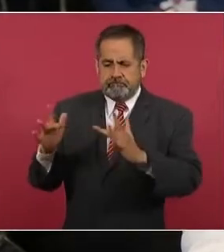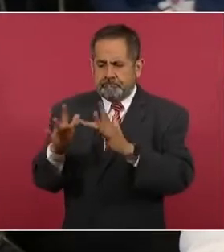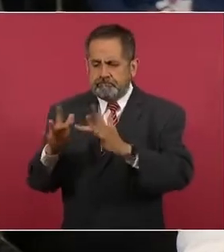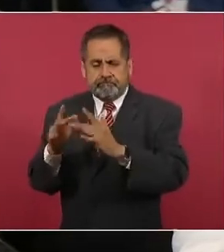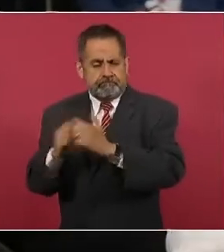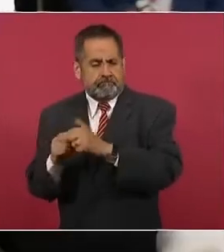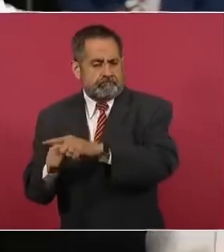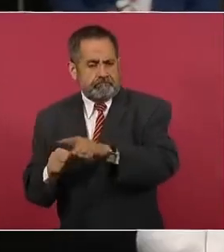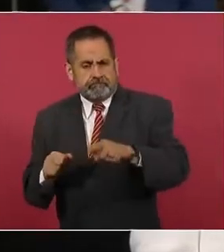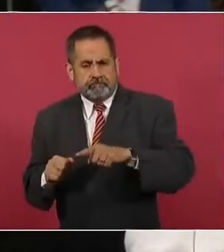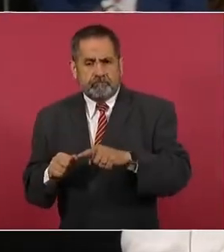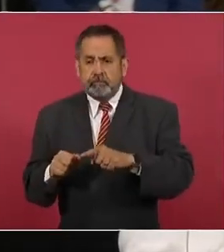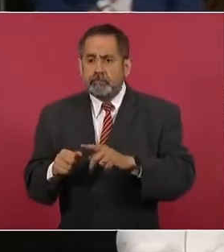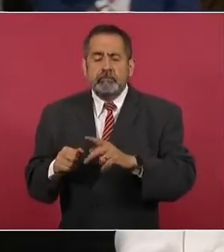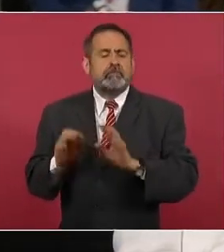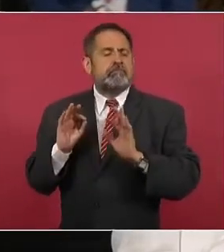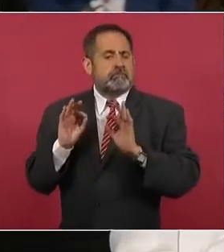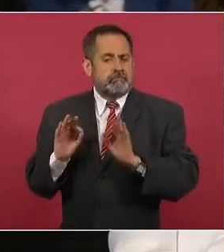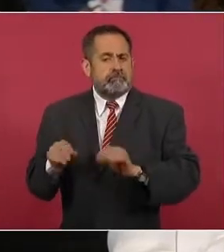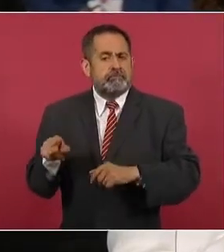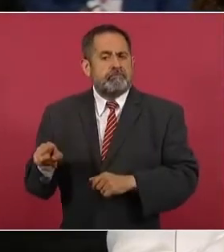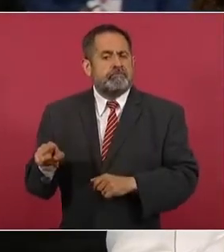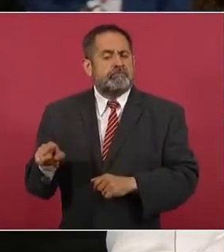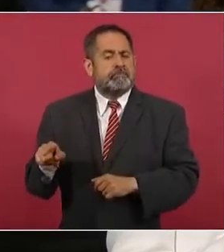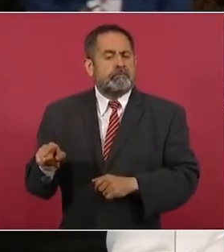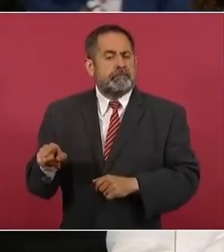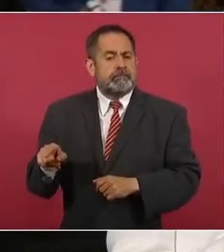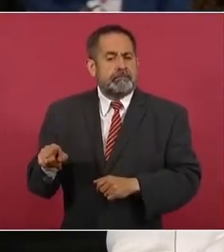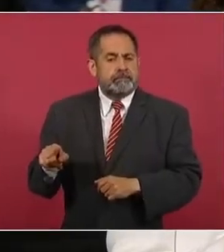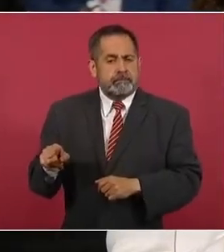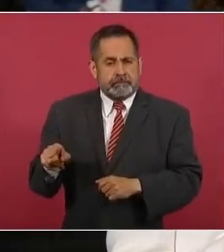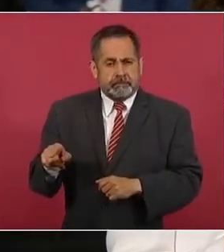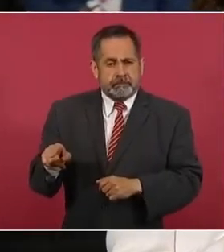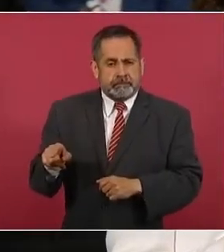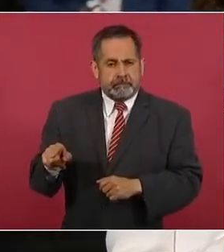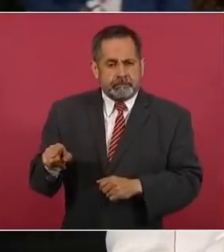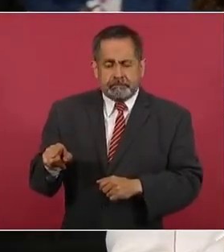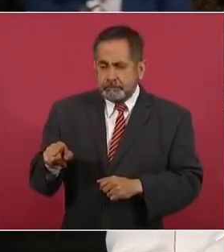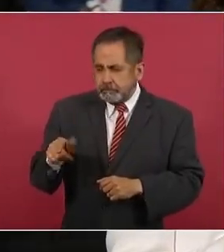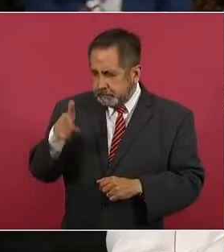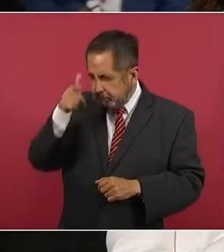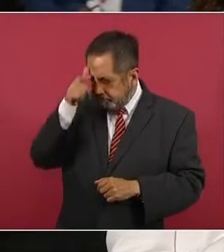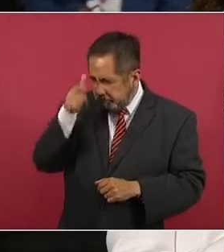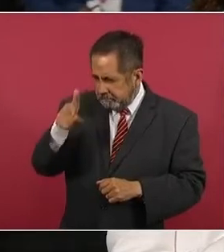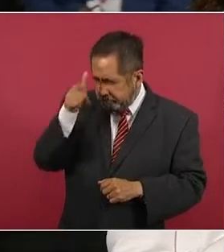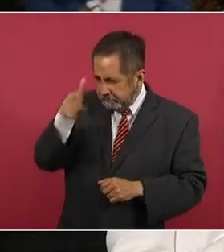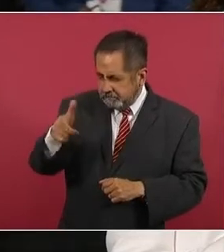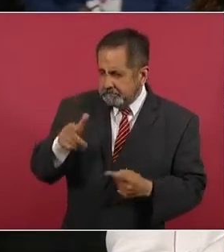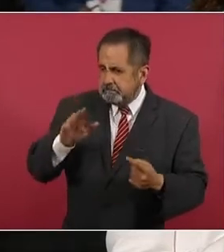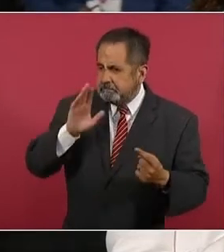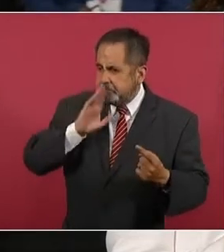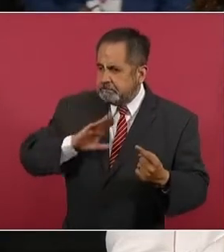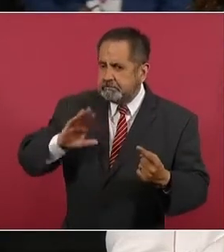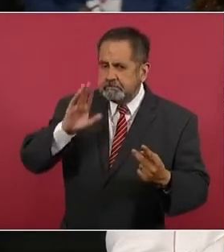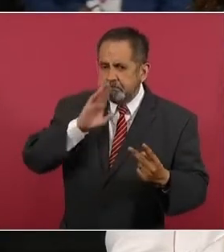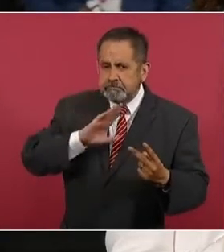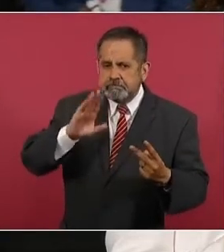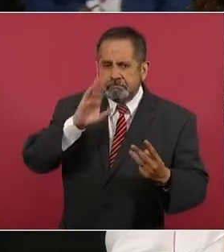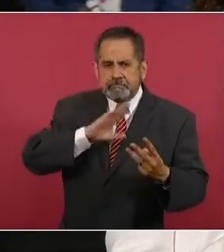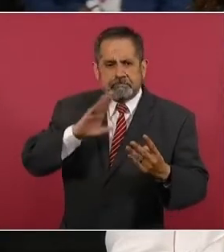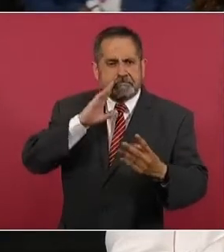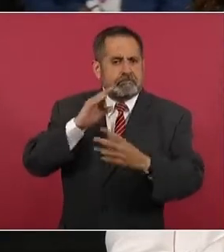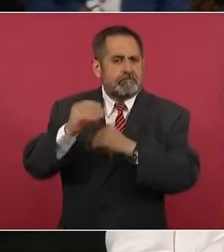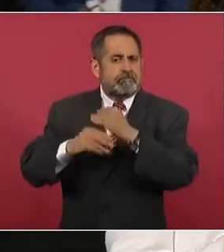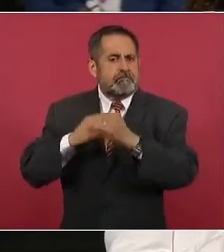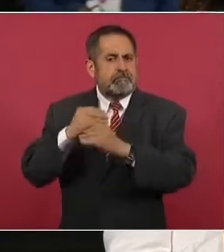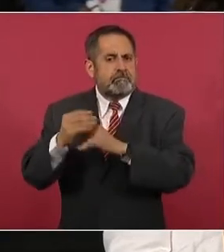ellos, despejó una serie de irregularidades que se han vivido por muchos años